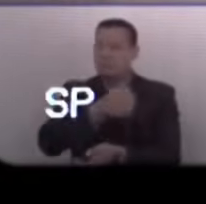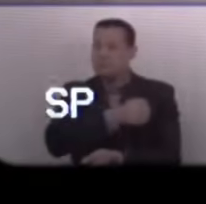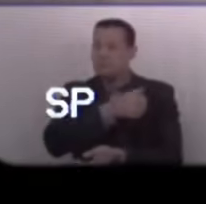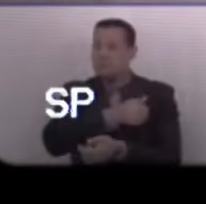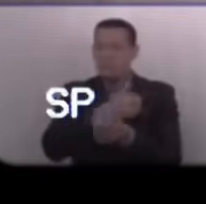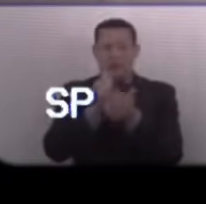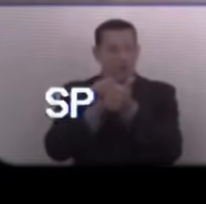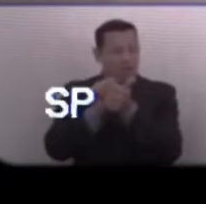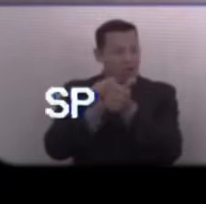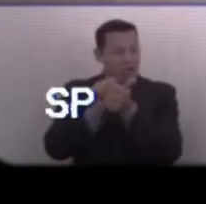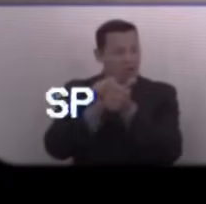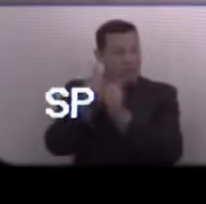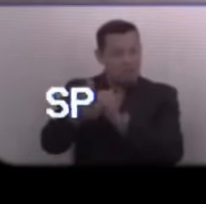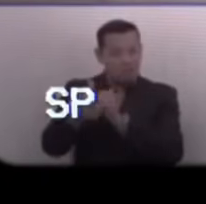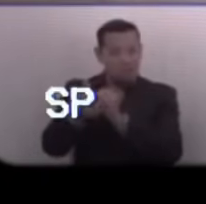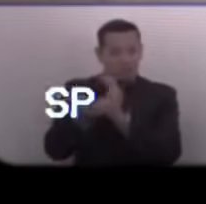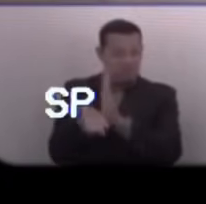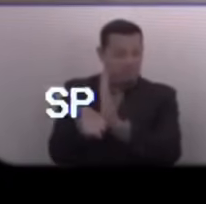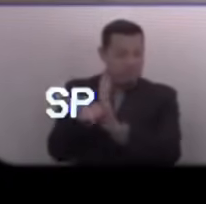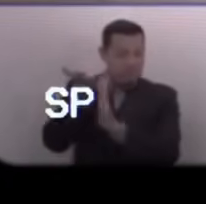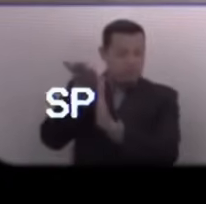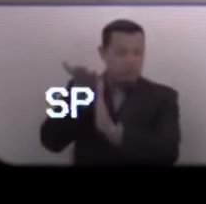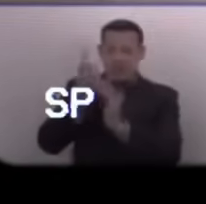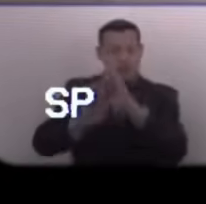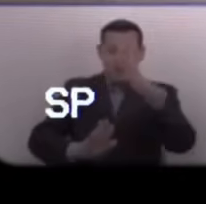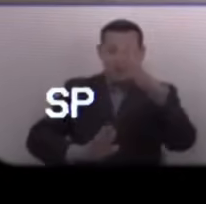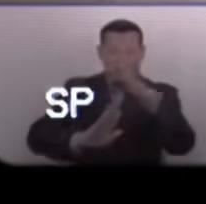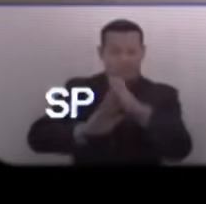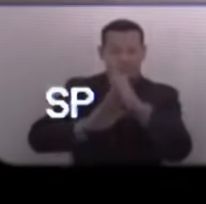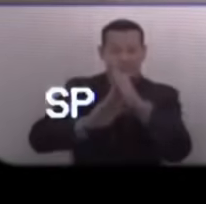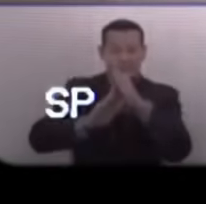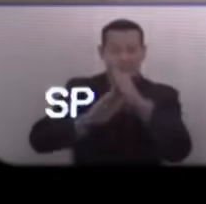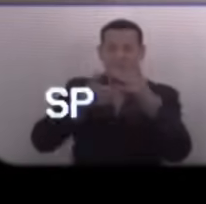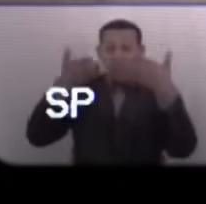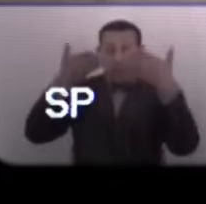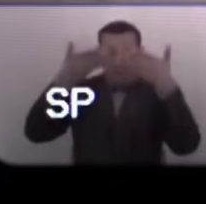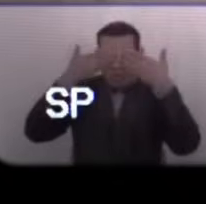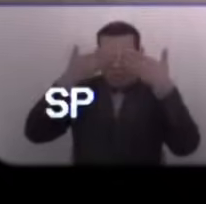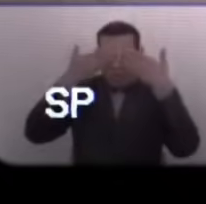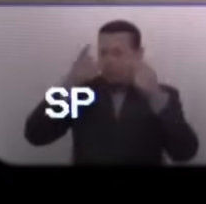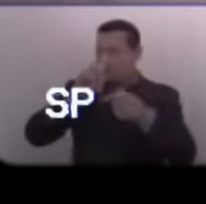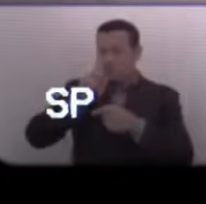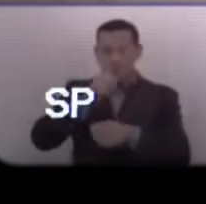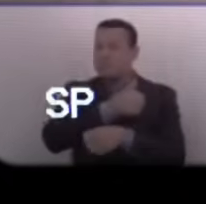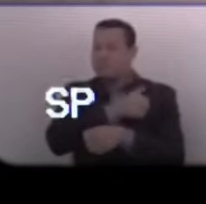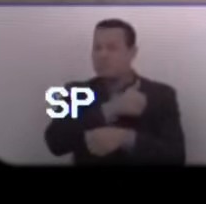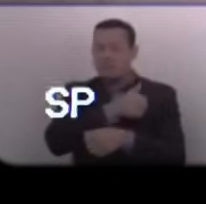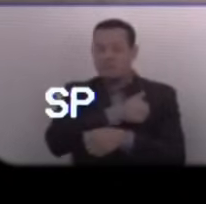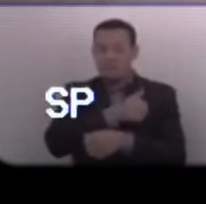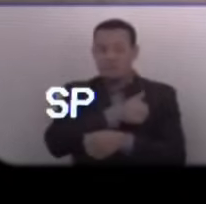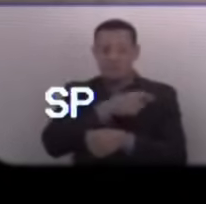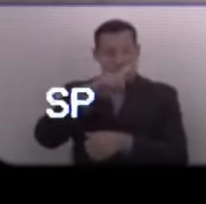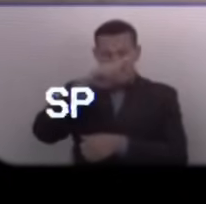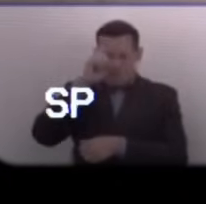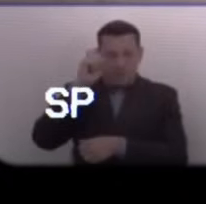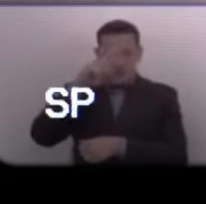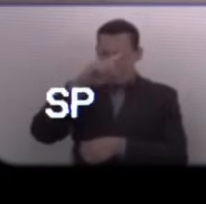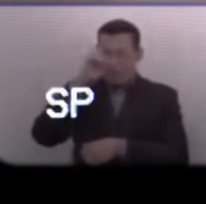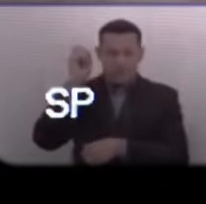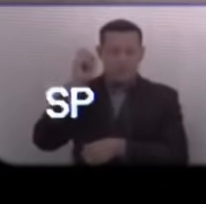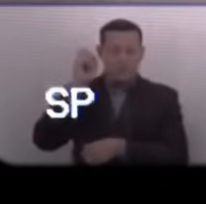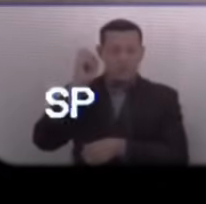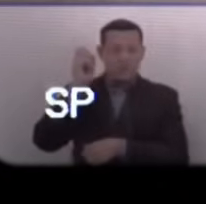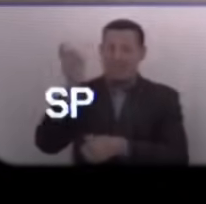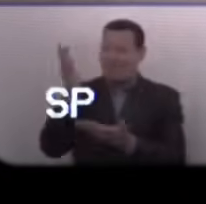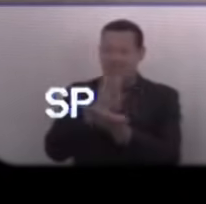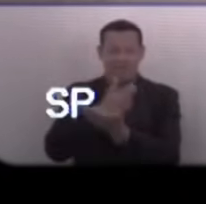de avanzar, tenemos la obligación de no taparnos los ojos, tenemos la obligación de trabajar.